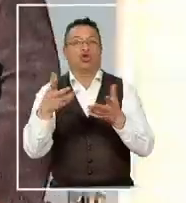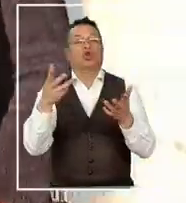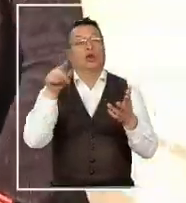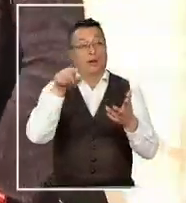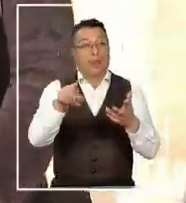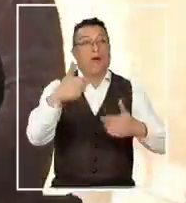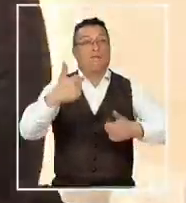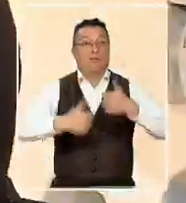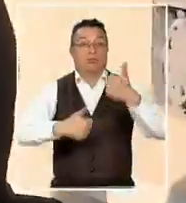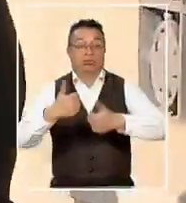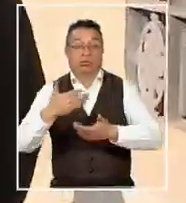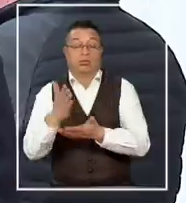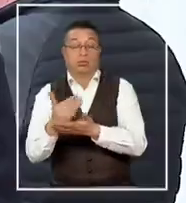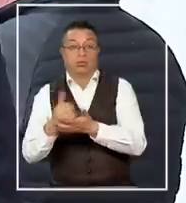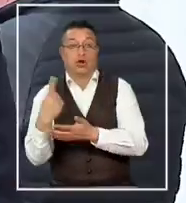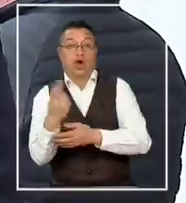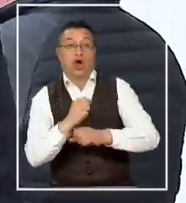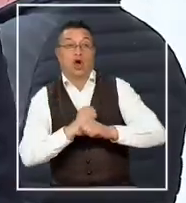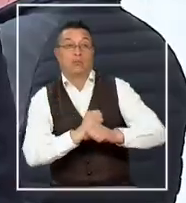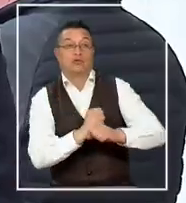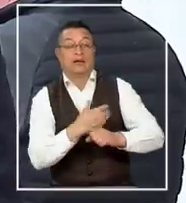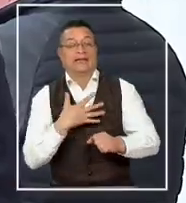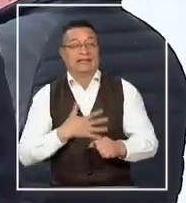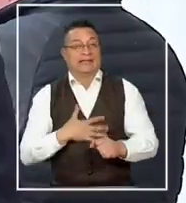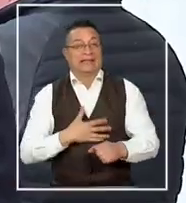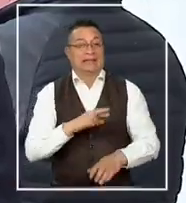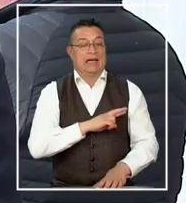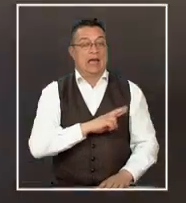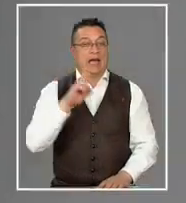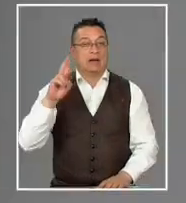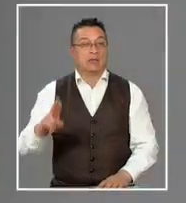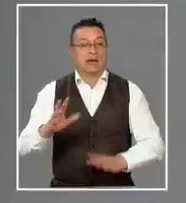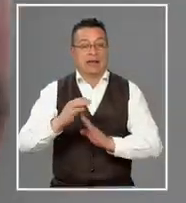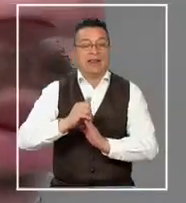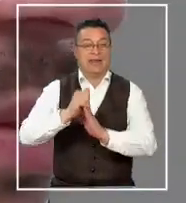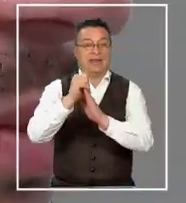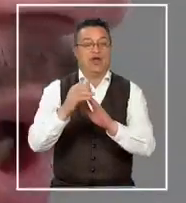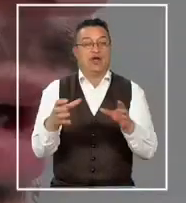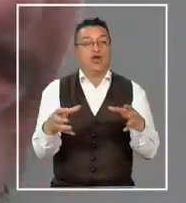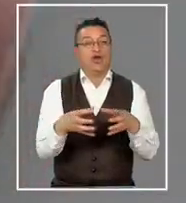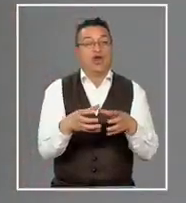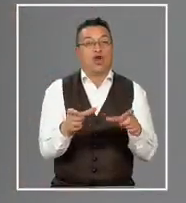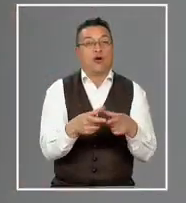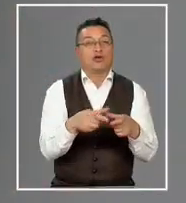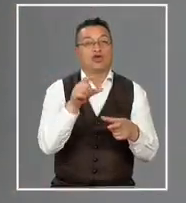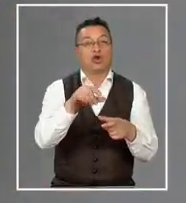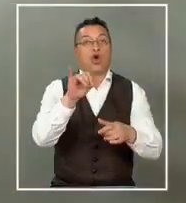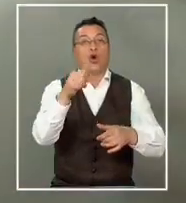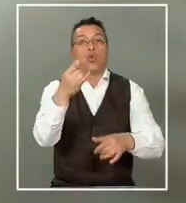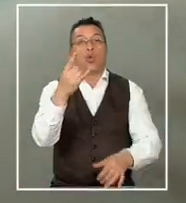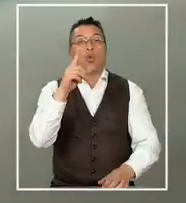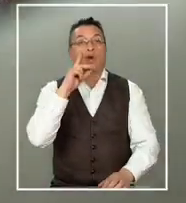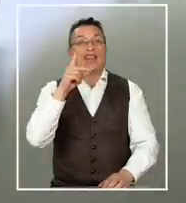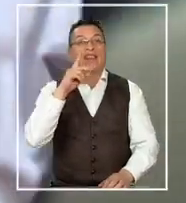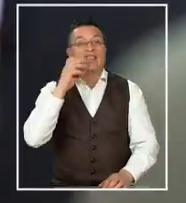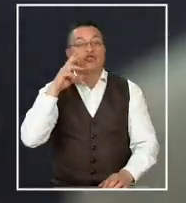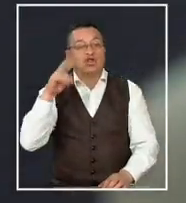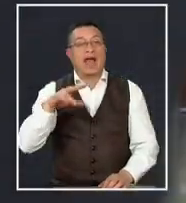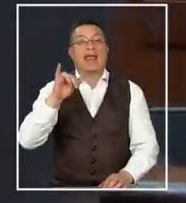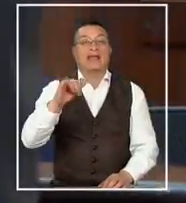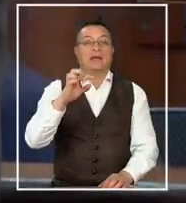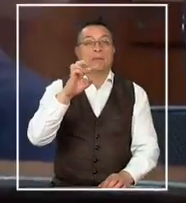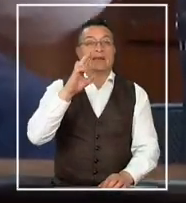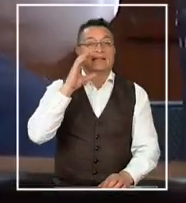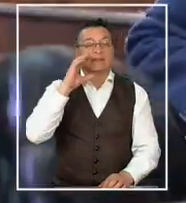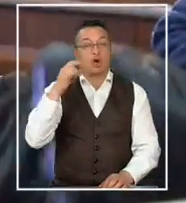para competir con la estrategia de la oposición que quiere que Republicanos lidere las comisiones de función jurisdiccional y principios, la UDI asumiría en